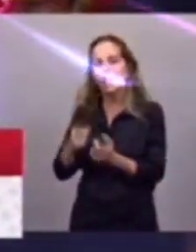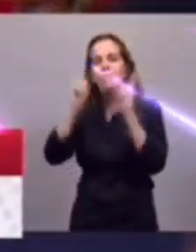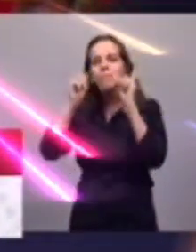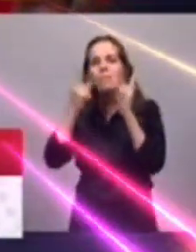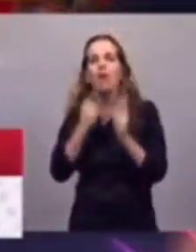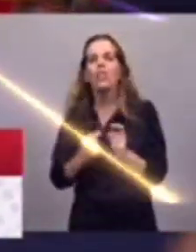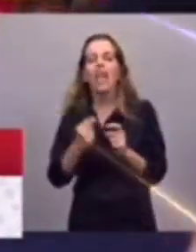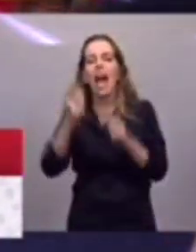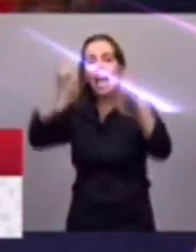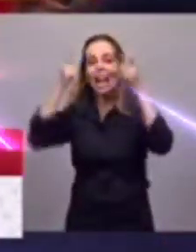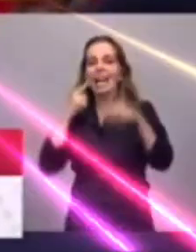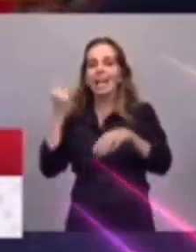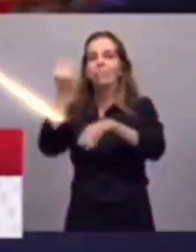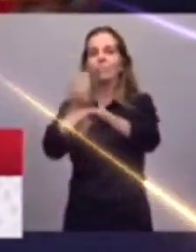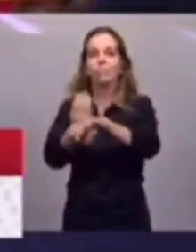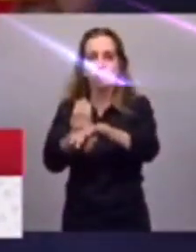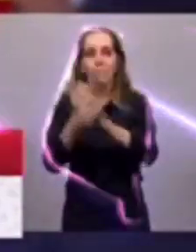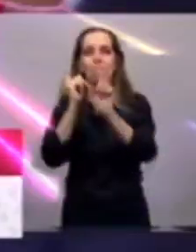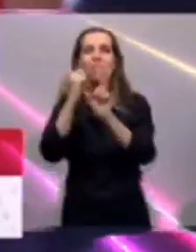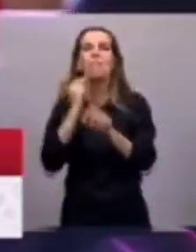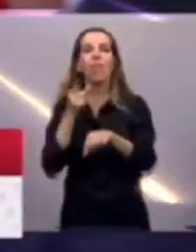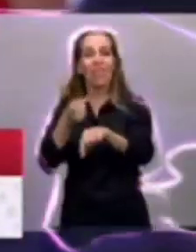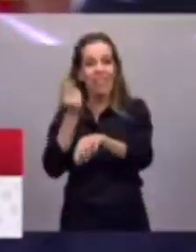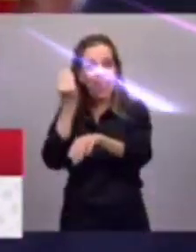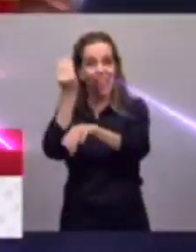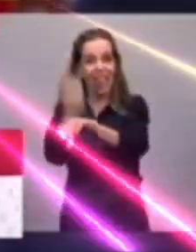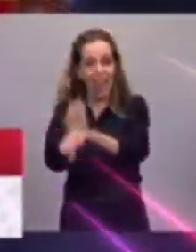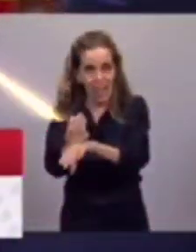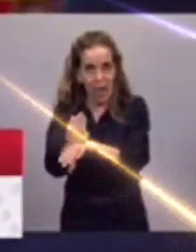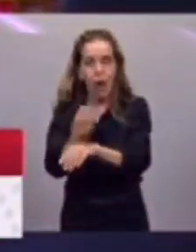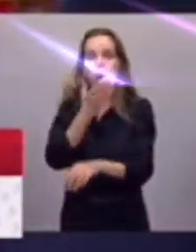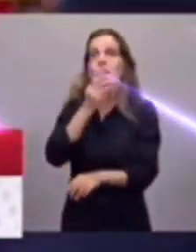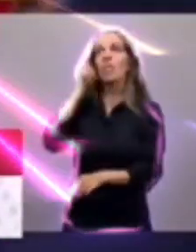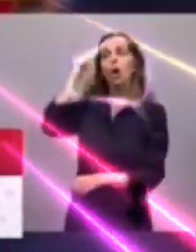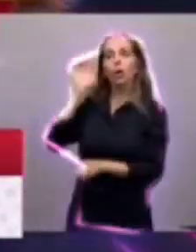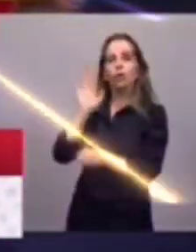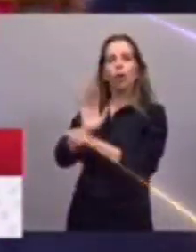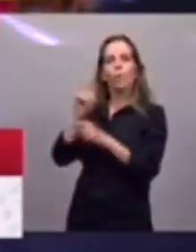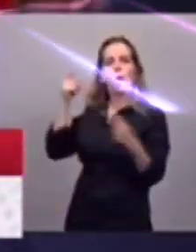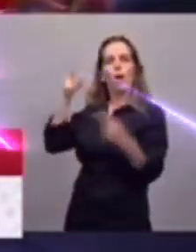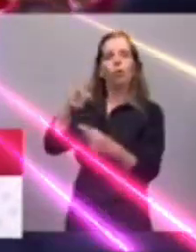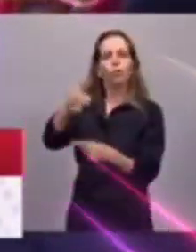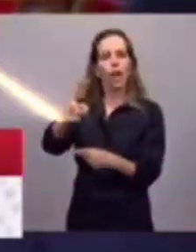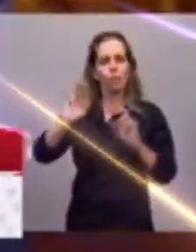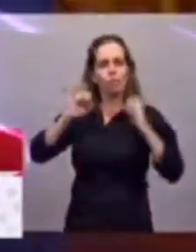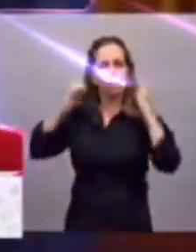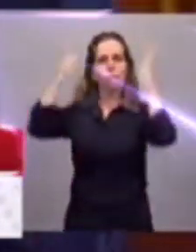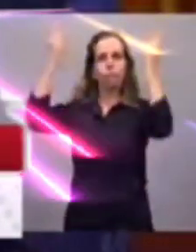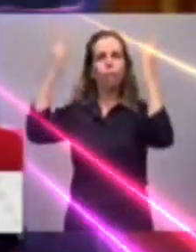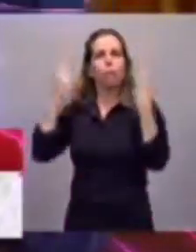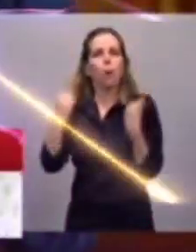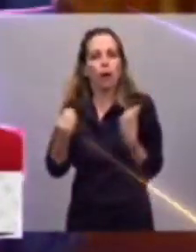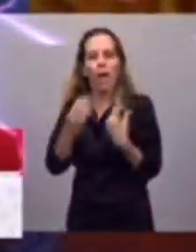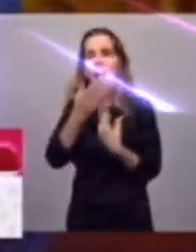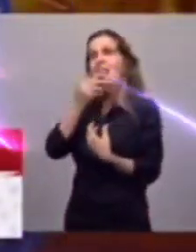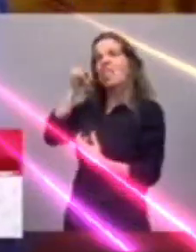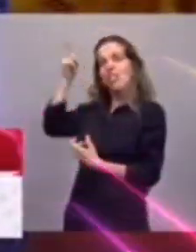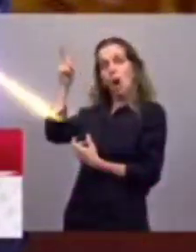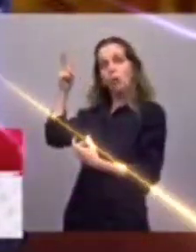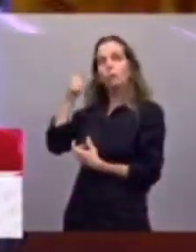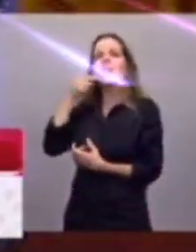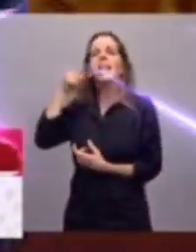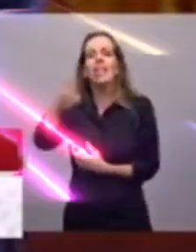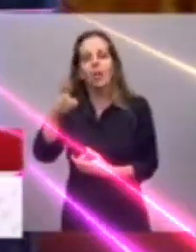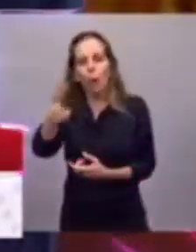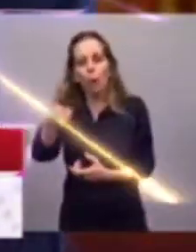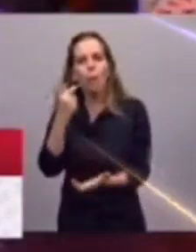Salomón su reinado, ese mismo día Dios se le reveló y le dijo: querido Salomón, pedí